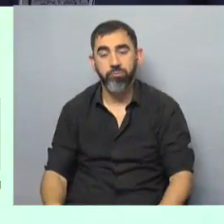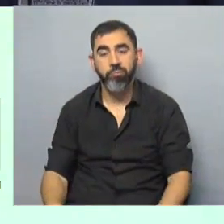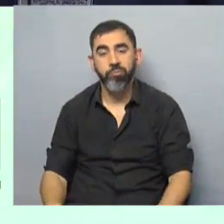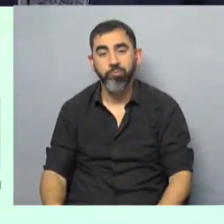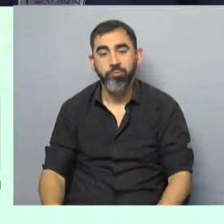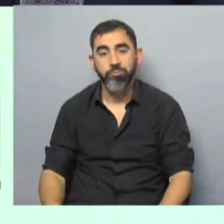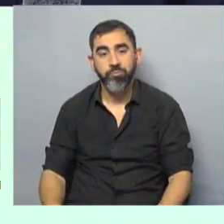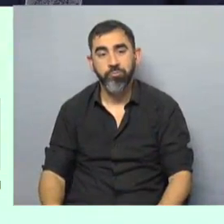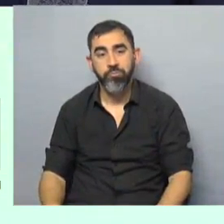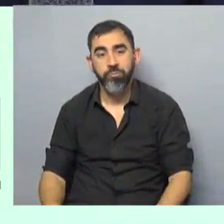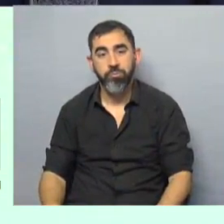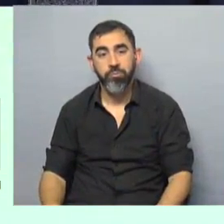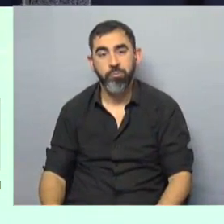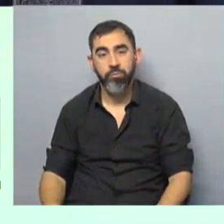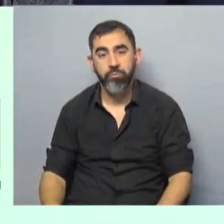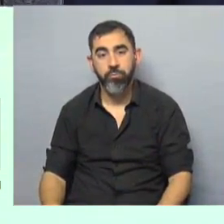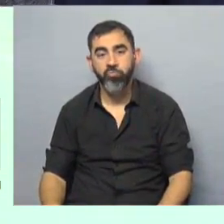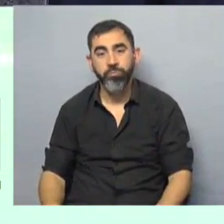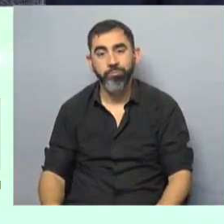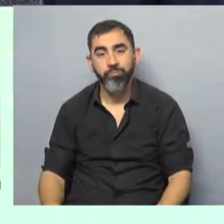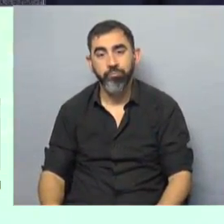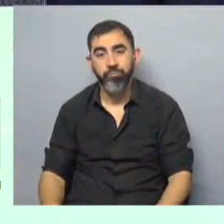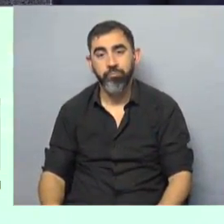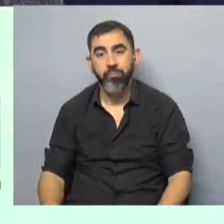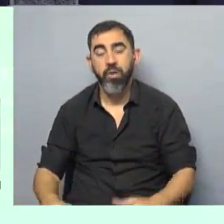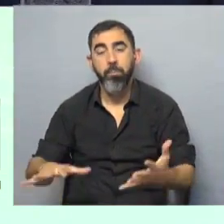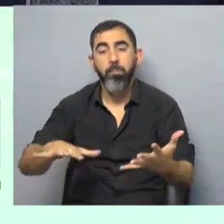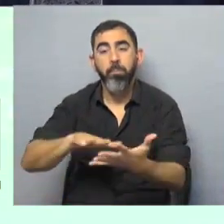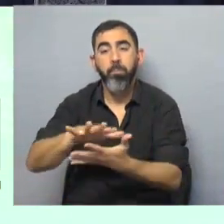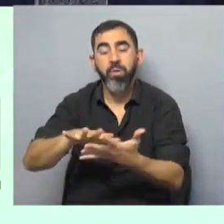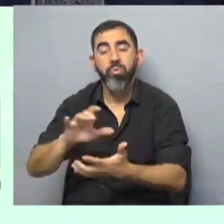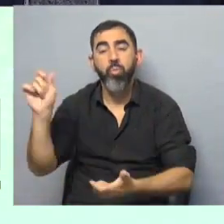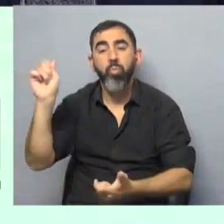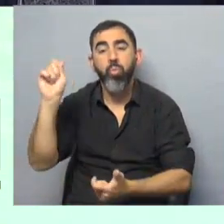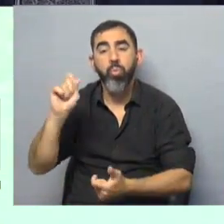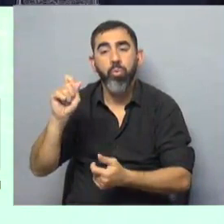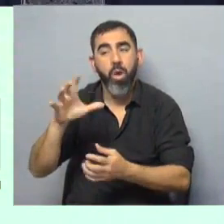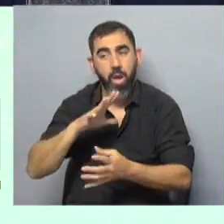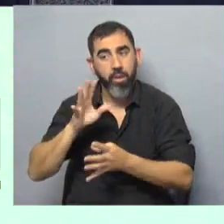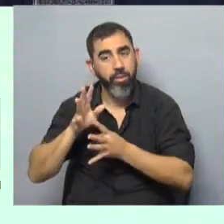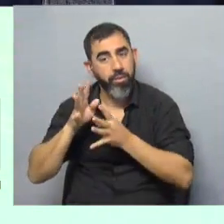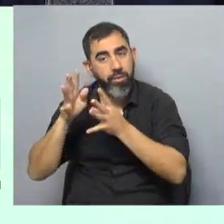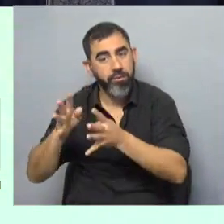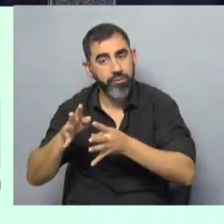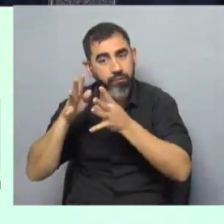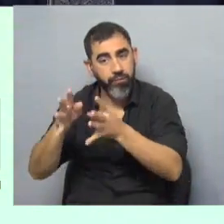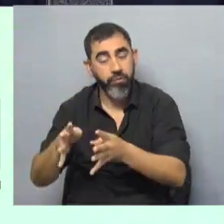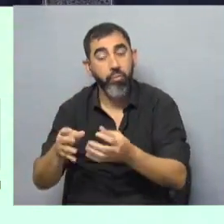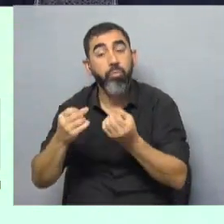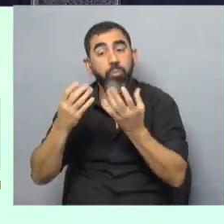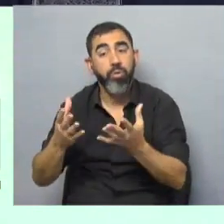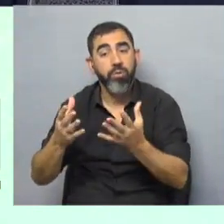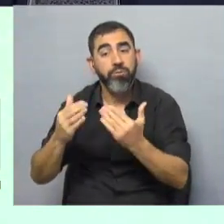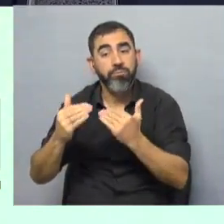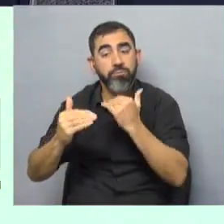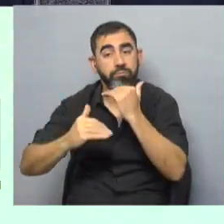de obra civil en nuestro país. Exacto. La parte de espacio público siempre es como desafiante, principalmente porque son